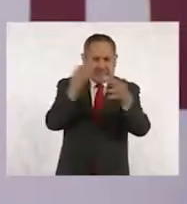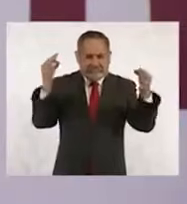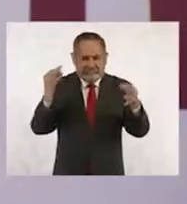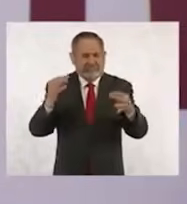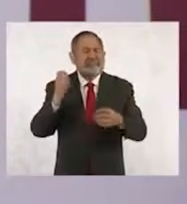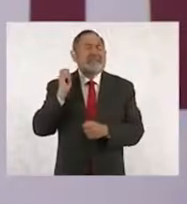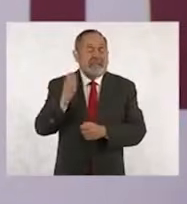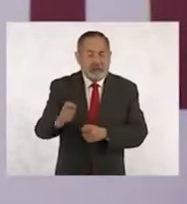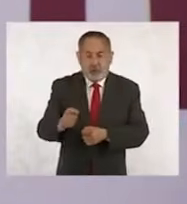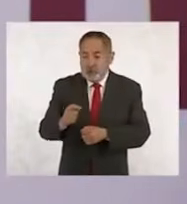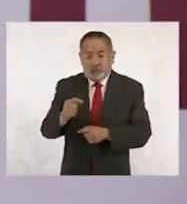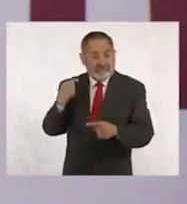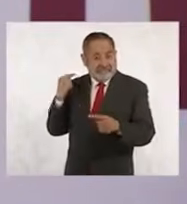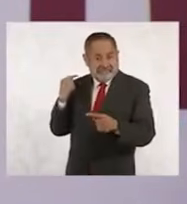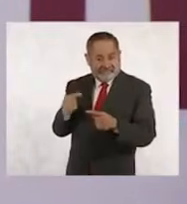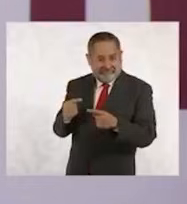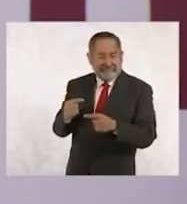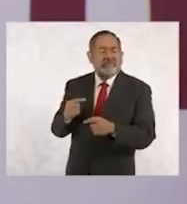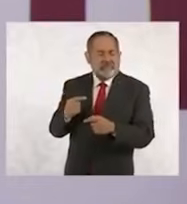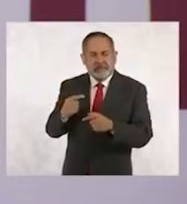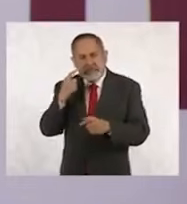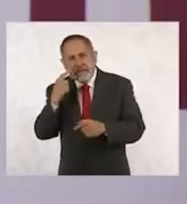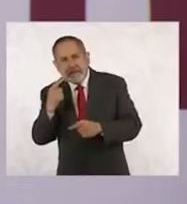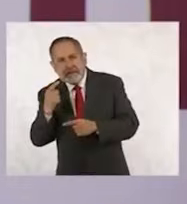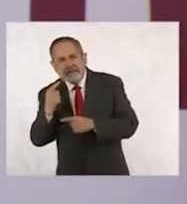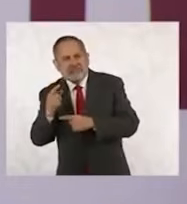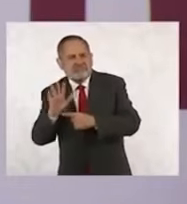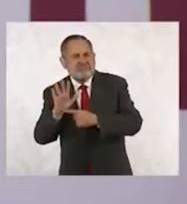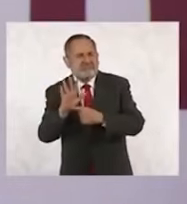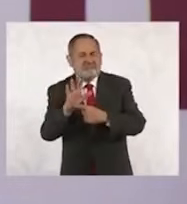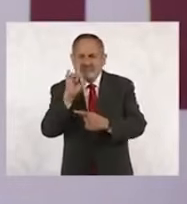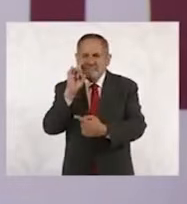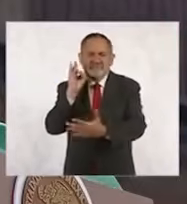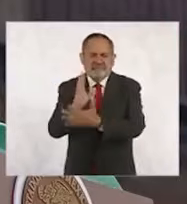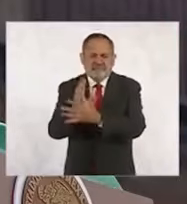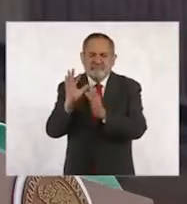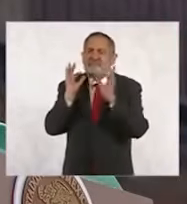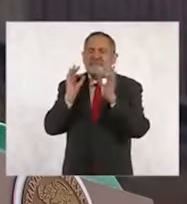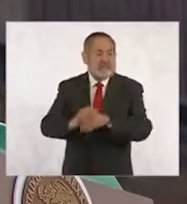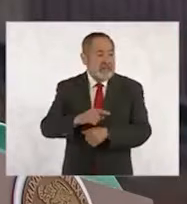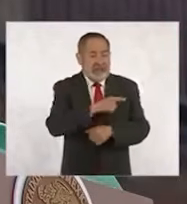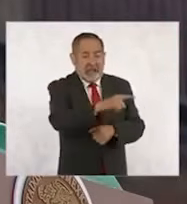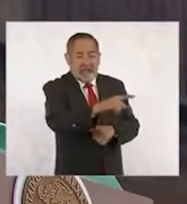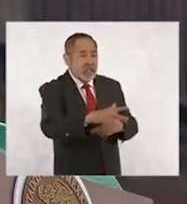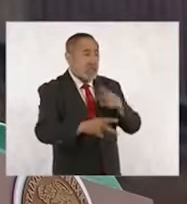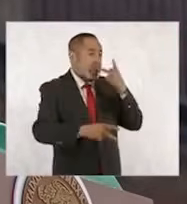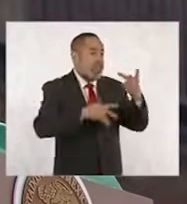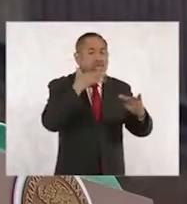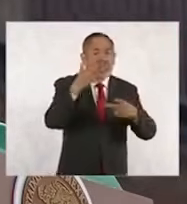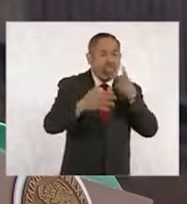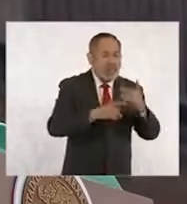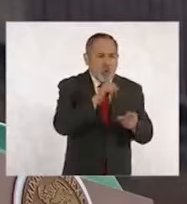T's anteriores? Porque la Revolución Mexicana fue traicionada muy pronto también. Cuando nosotros pensamos